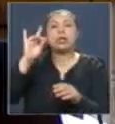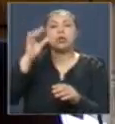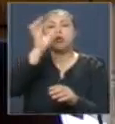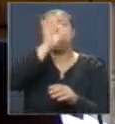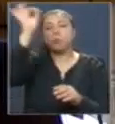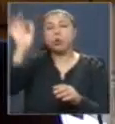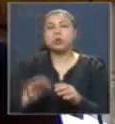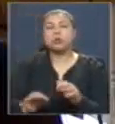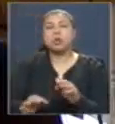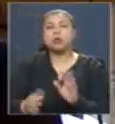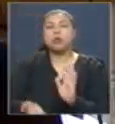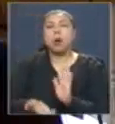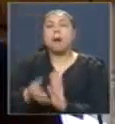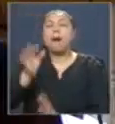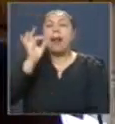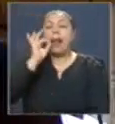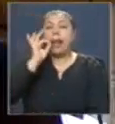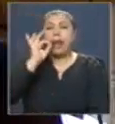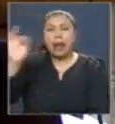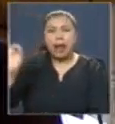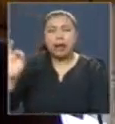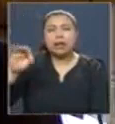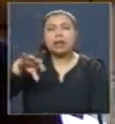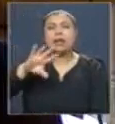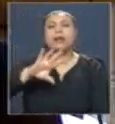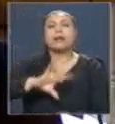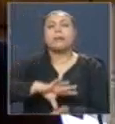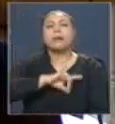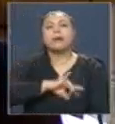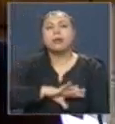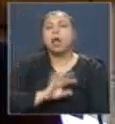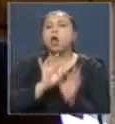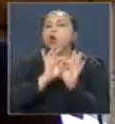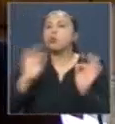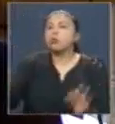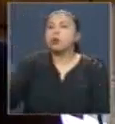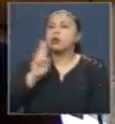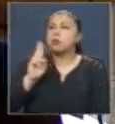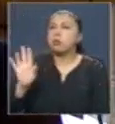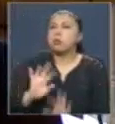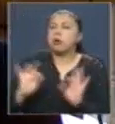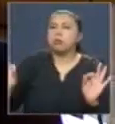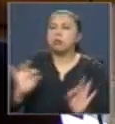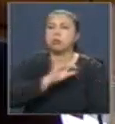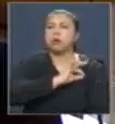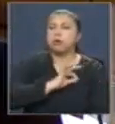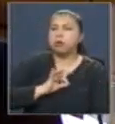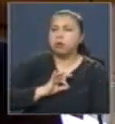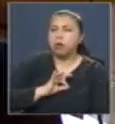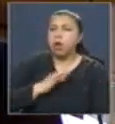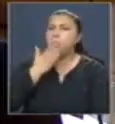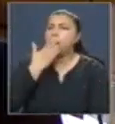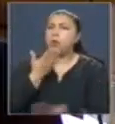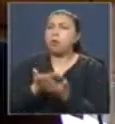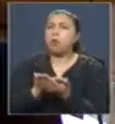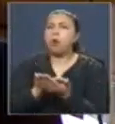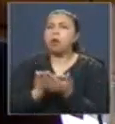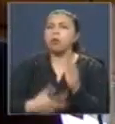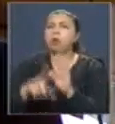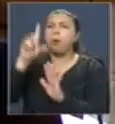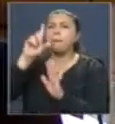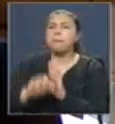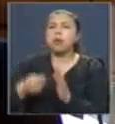500% la riqueza de Chile. Y nunca ha contestado, señor ministro, ¿cuándo se bajaron los